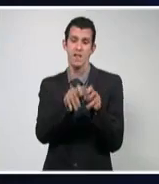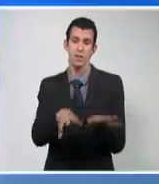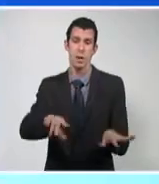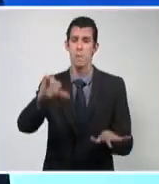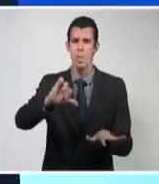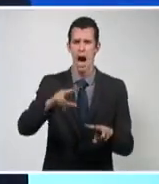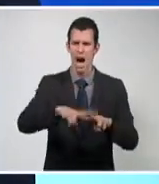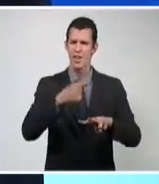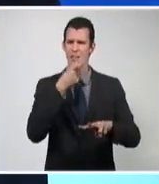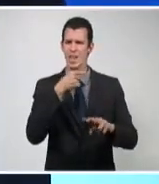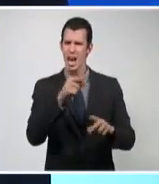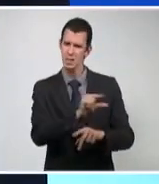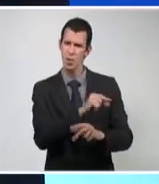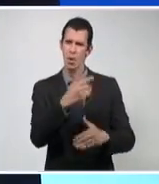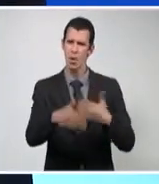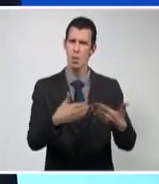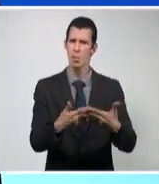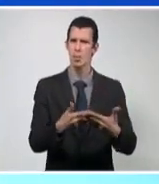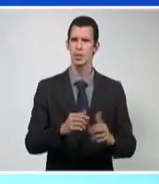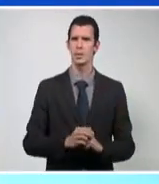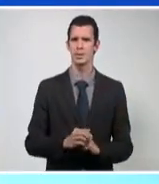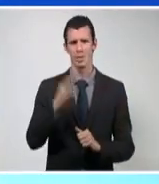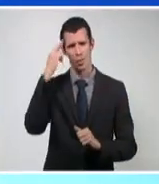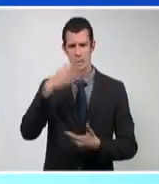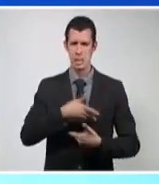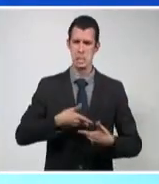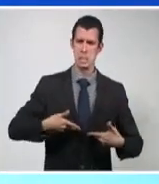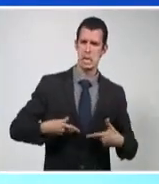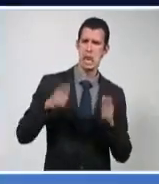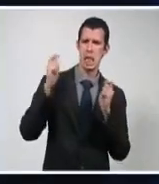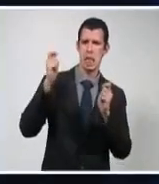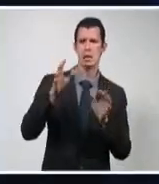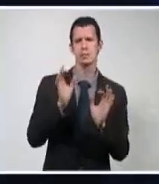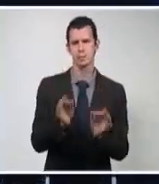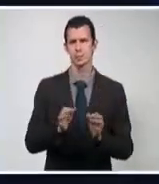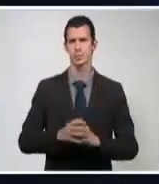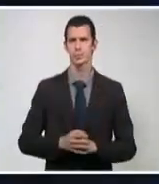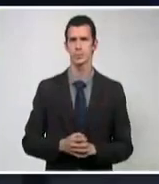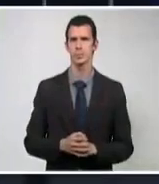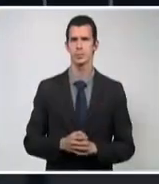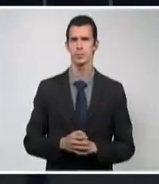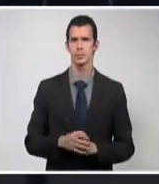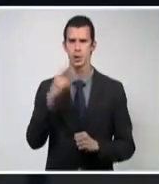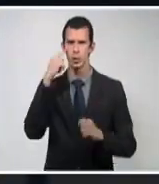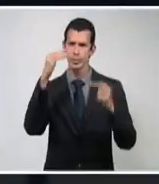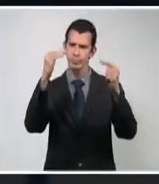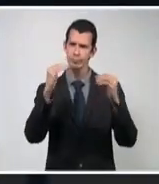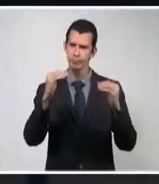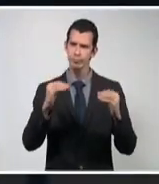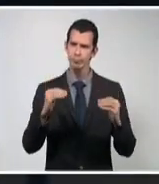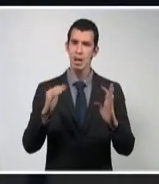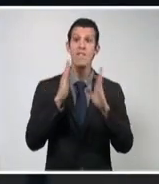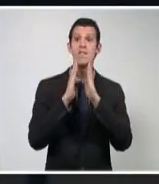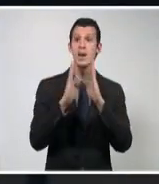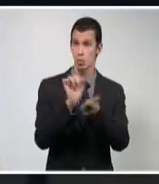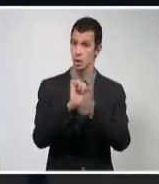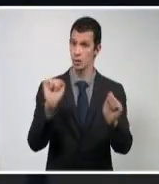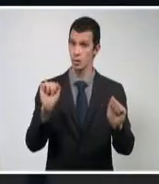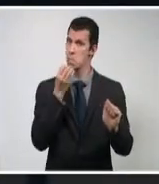perfil. Dice que es la directora de multimedia en ADN Cuba. Hasta ahora todo coincide. Joven, vean el perfil, en el Ministerio de